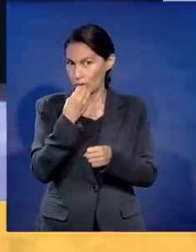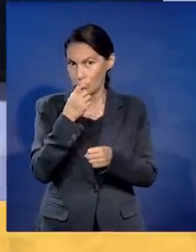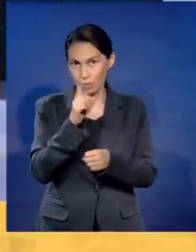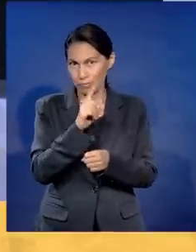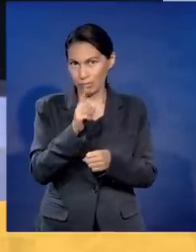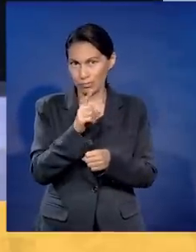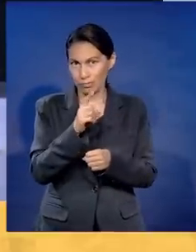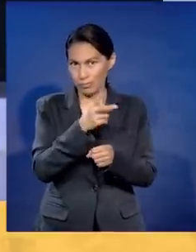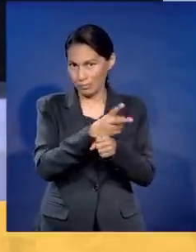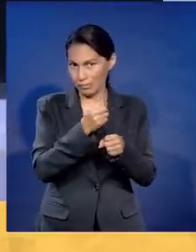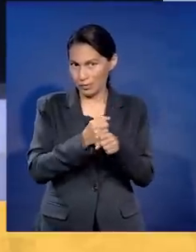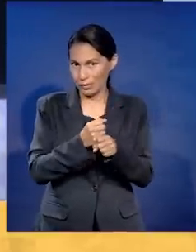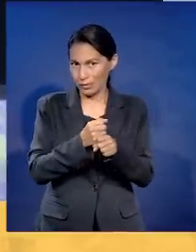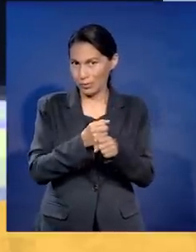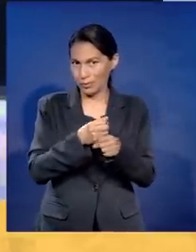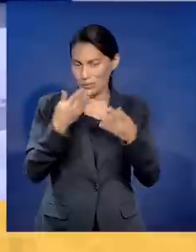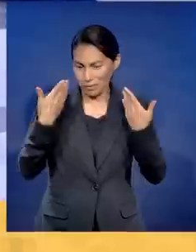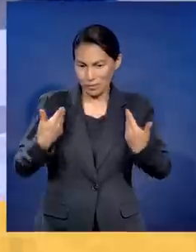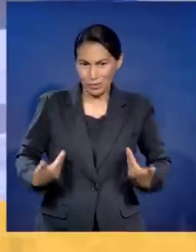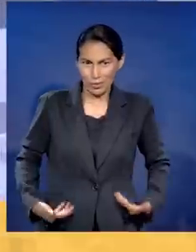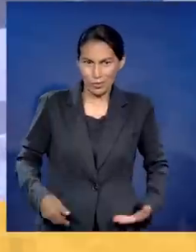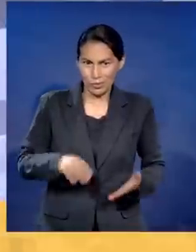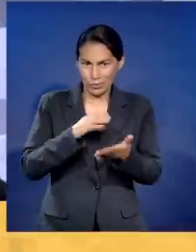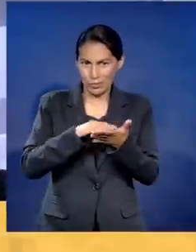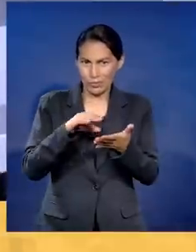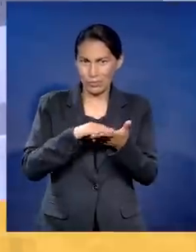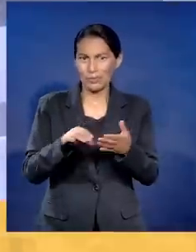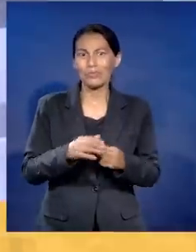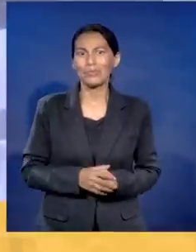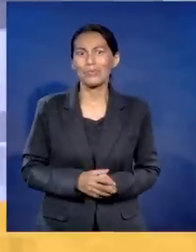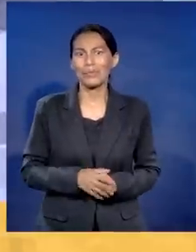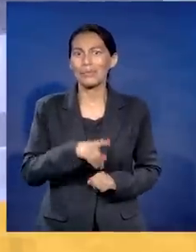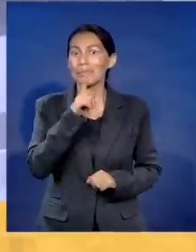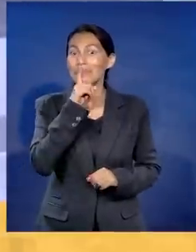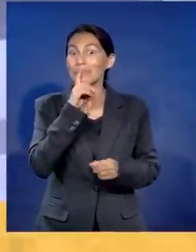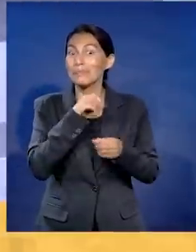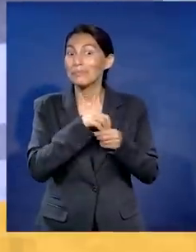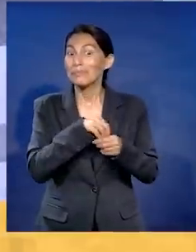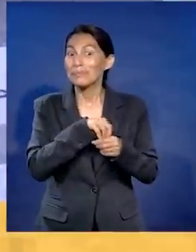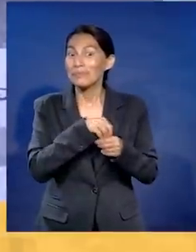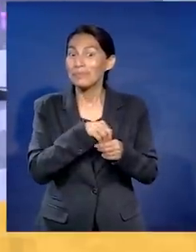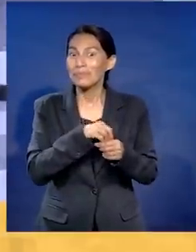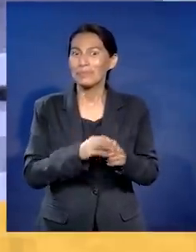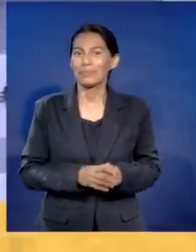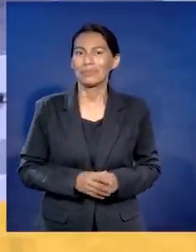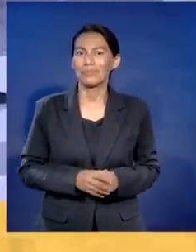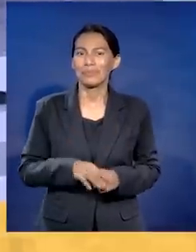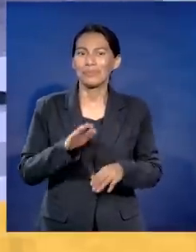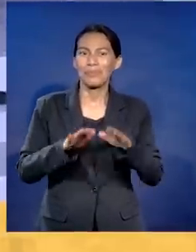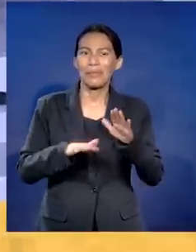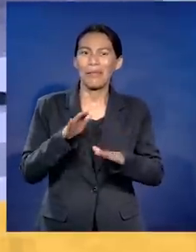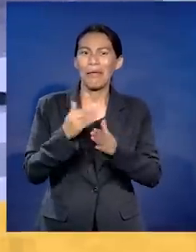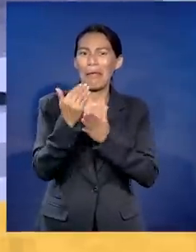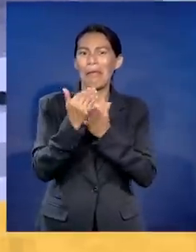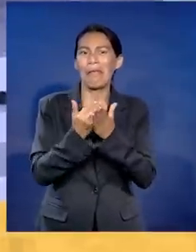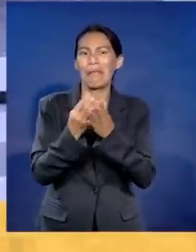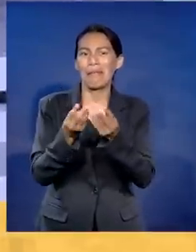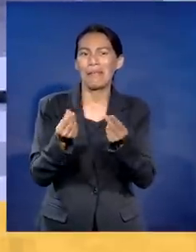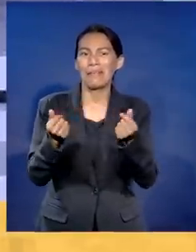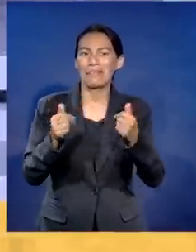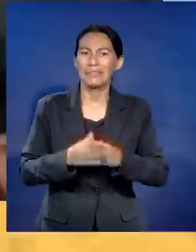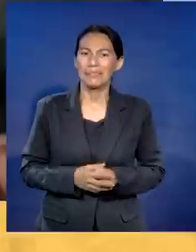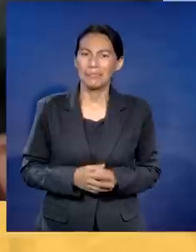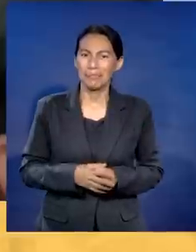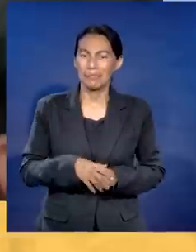Desde entonces ya no la invito a comer. La invito a comprar vestiditos. Es un secreto, ya